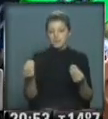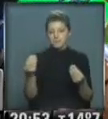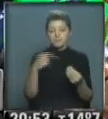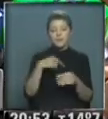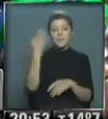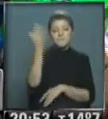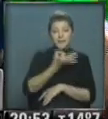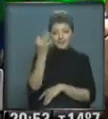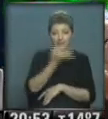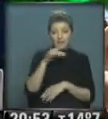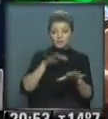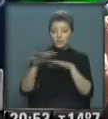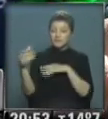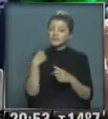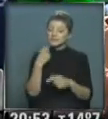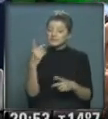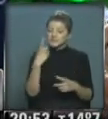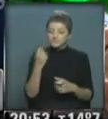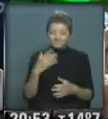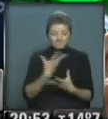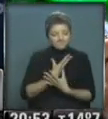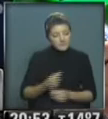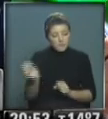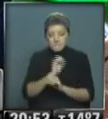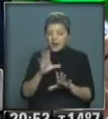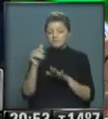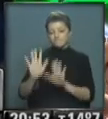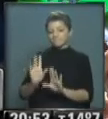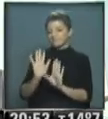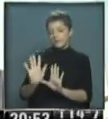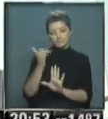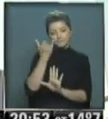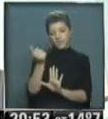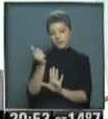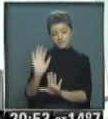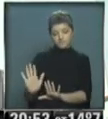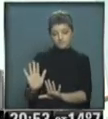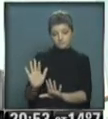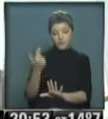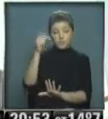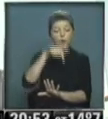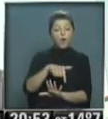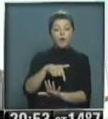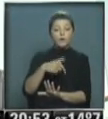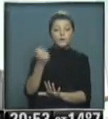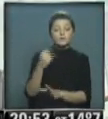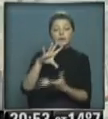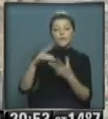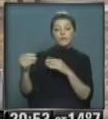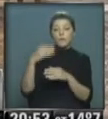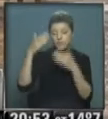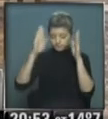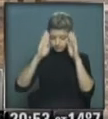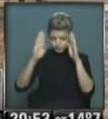realmente lo más triste y lo más lamentable. Ahora es cuestión de mirar con confianza